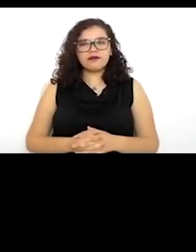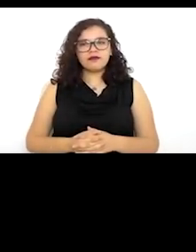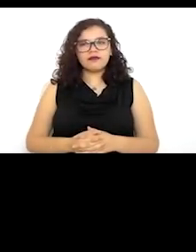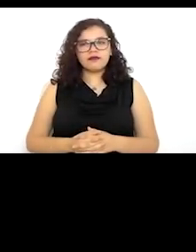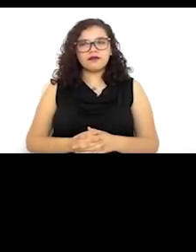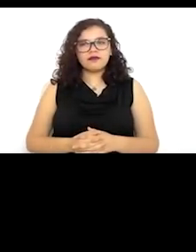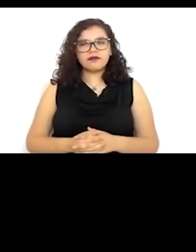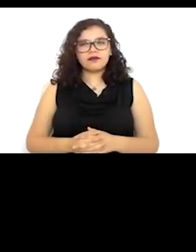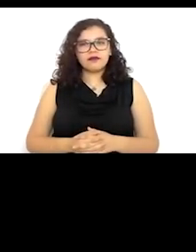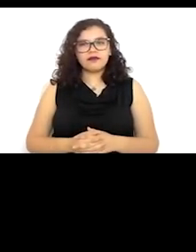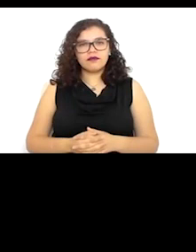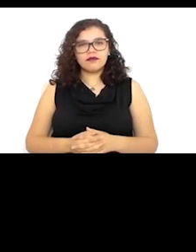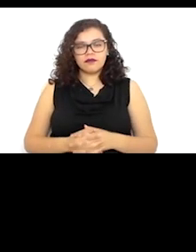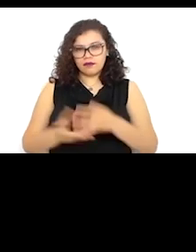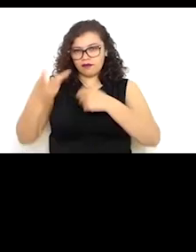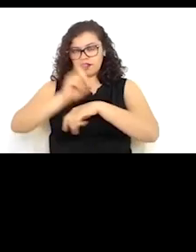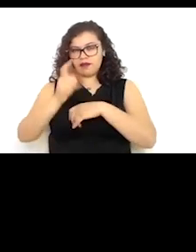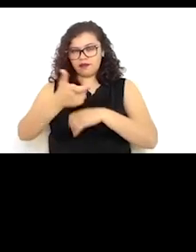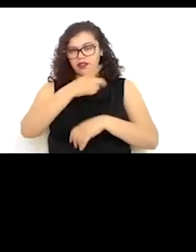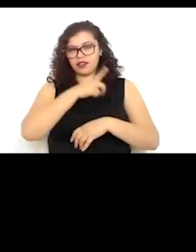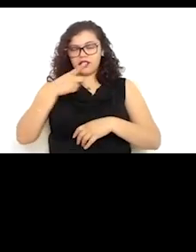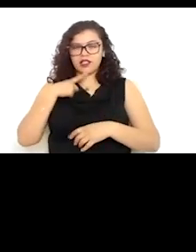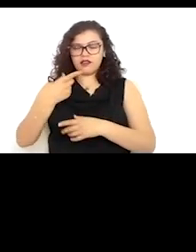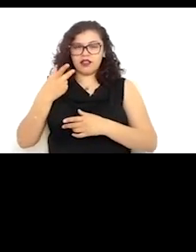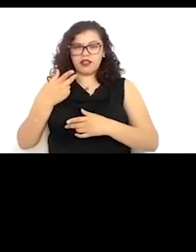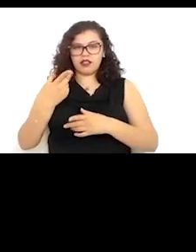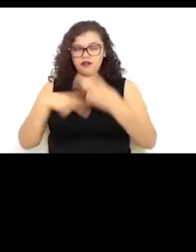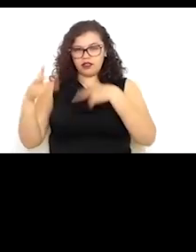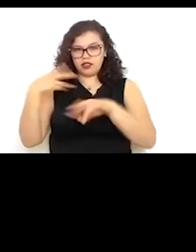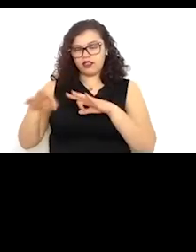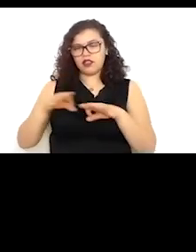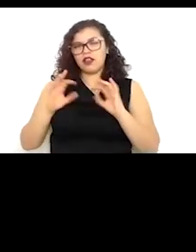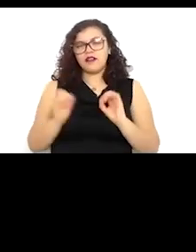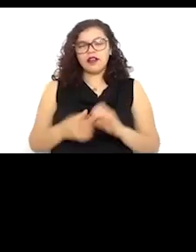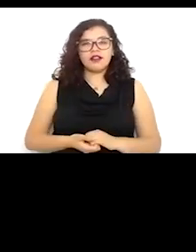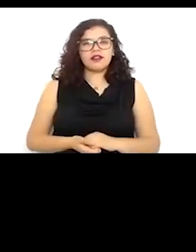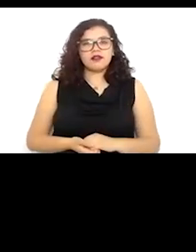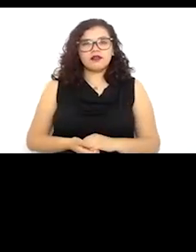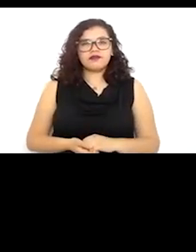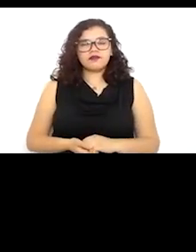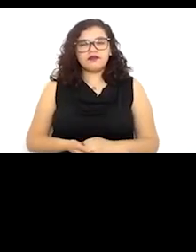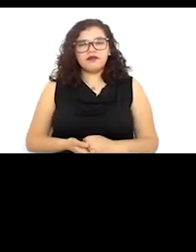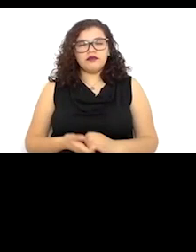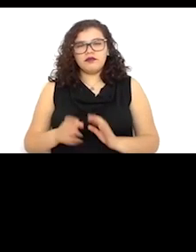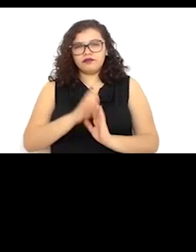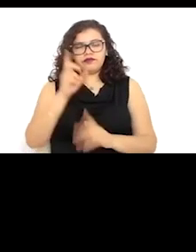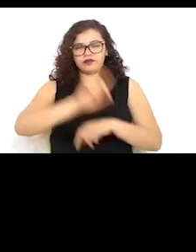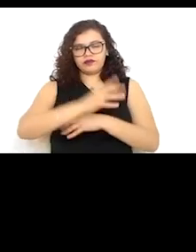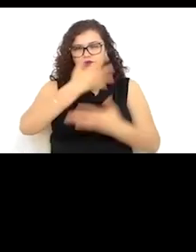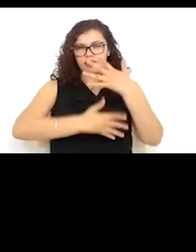Finalmente, el día de pago tiene que ser un día hábil o en caso de que este día hábil, por ejemplo, que pues, el día de la quincena caiga en